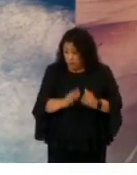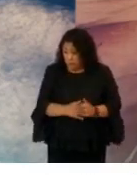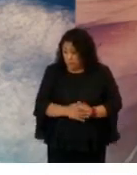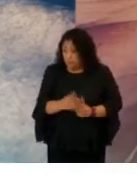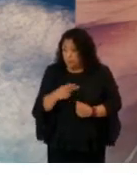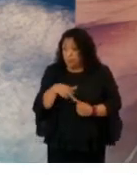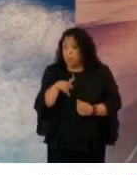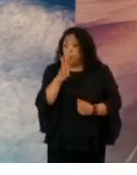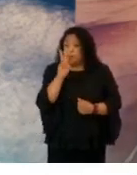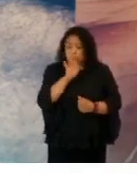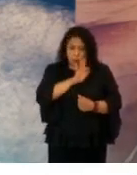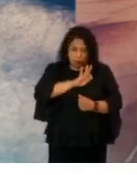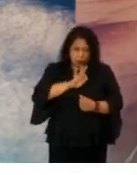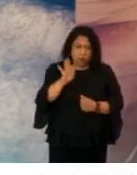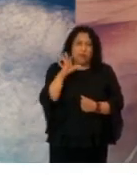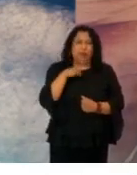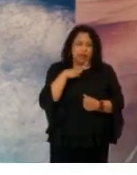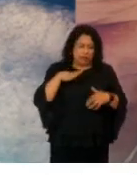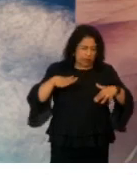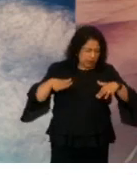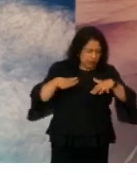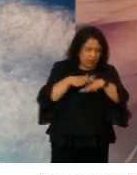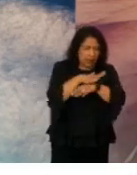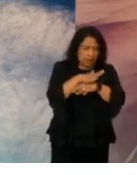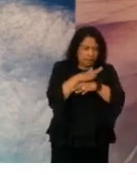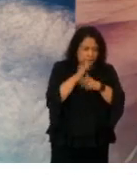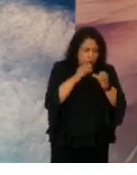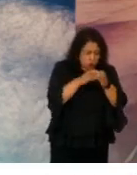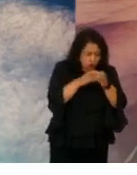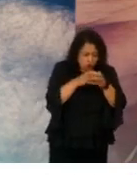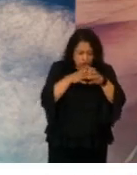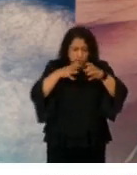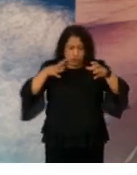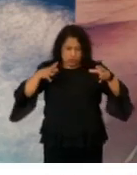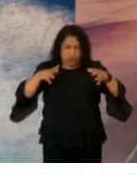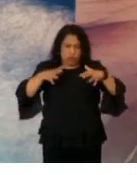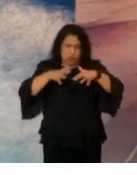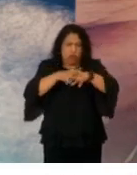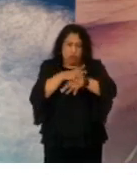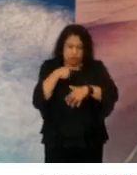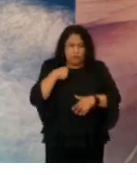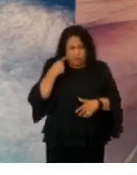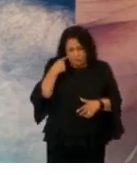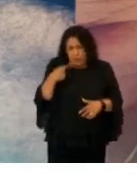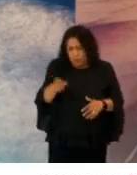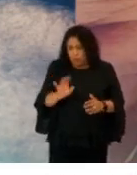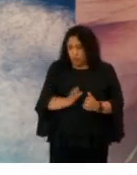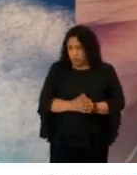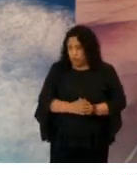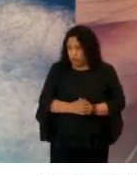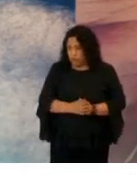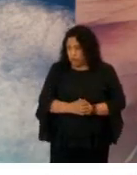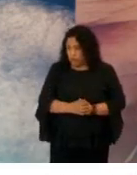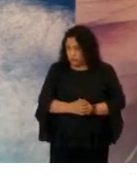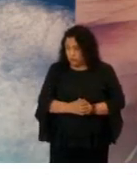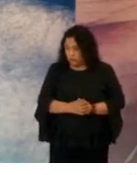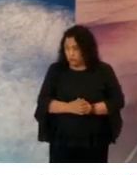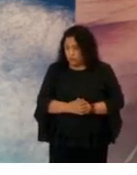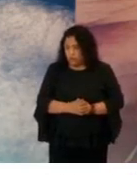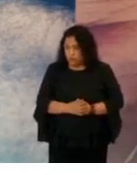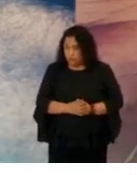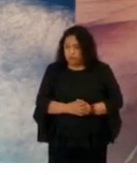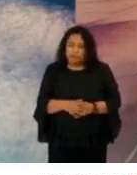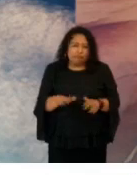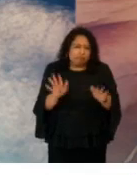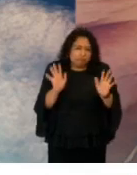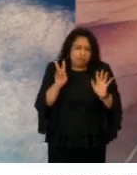Pero que pueda generar un cambio de lo micro a lo macro. Y se está viendo. De ahí les voy a hablar de eso, porque ahora me alargué